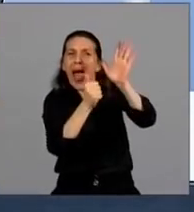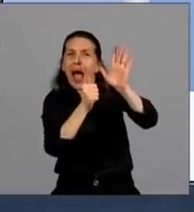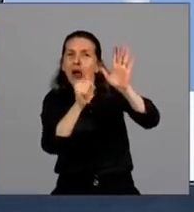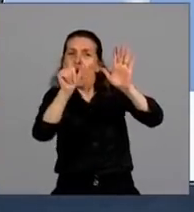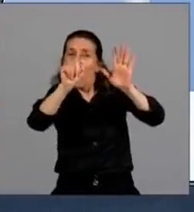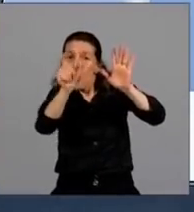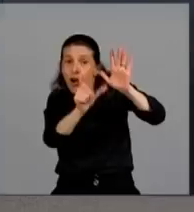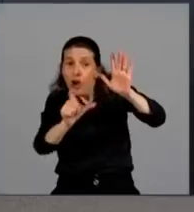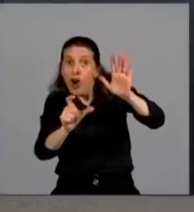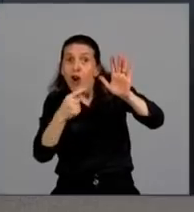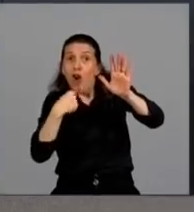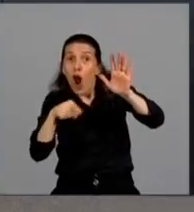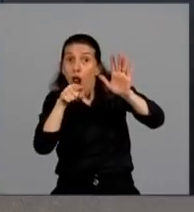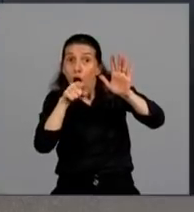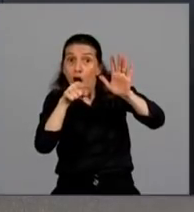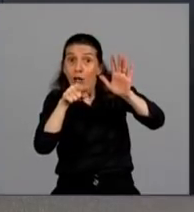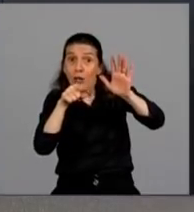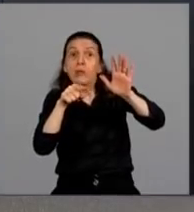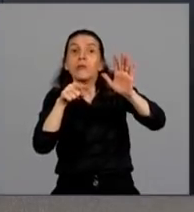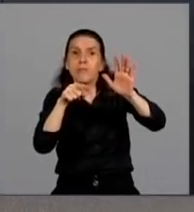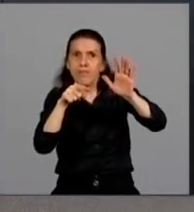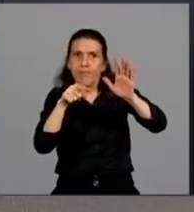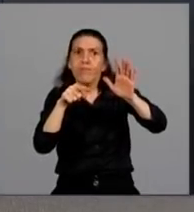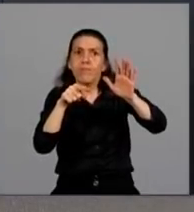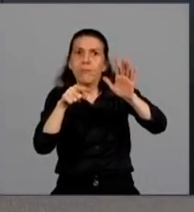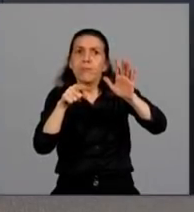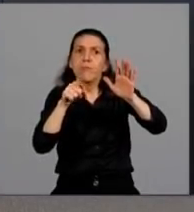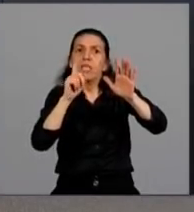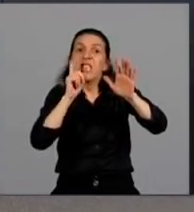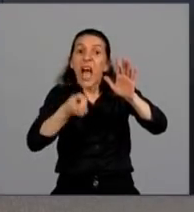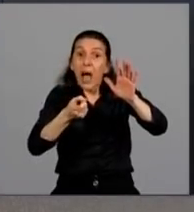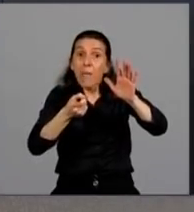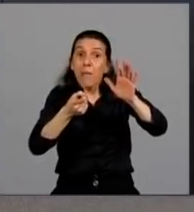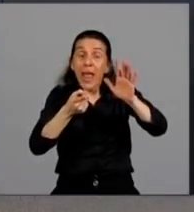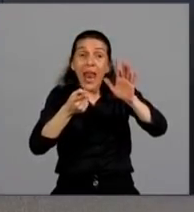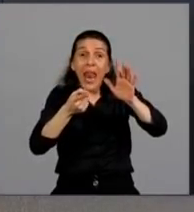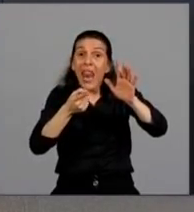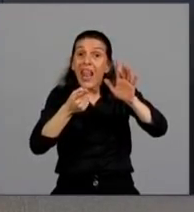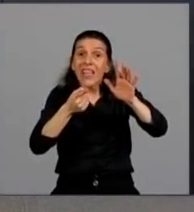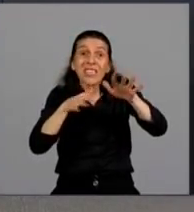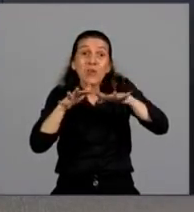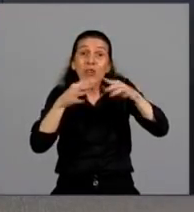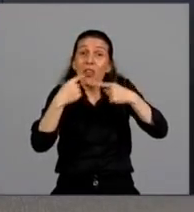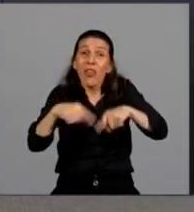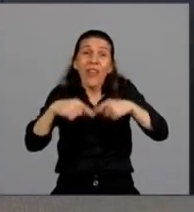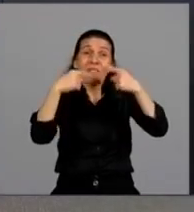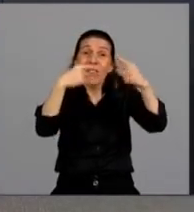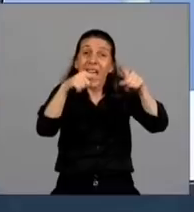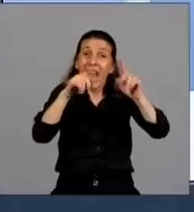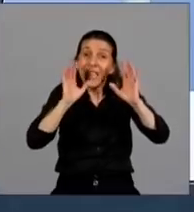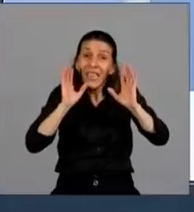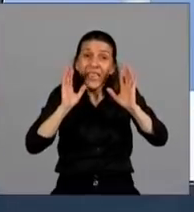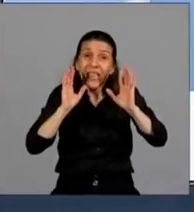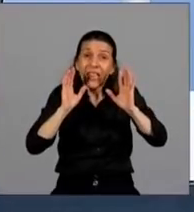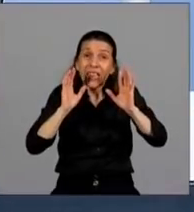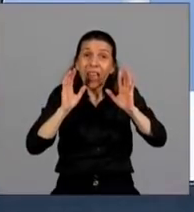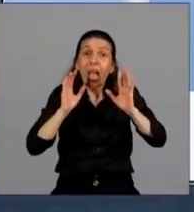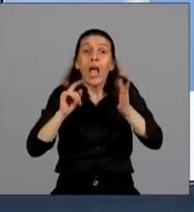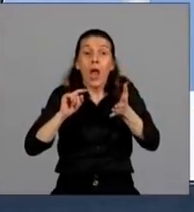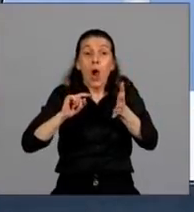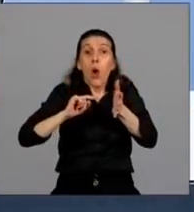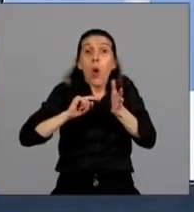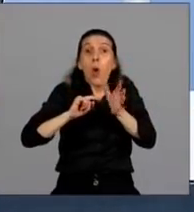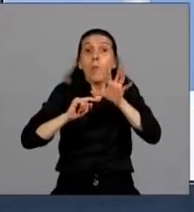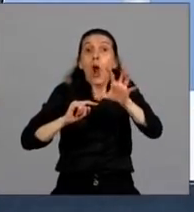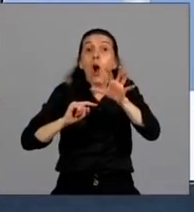el presidente en el país, también las hay realidades distintas al interior de la provincia de Buenos